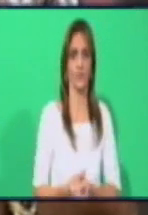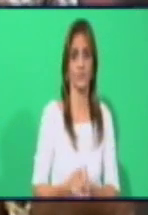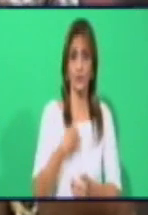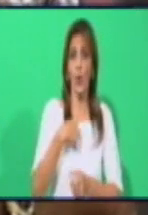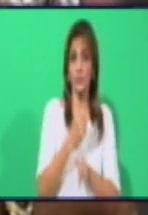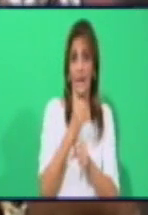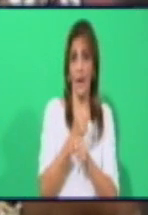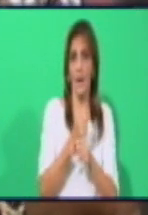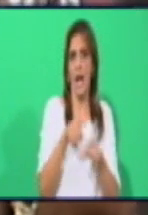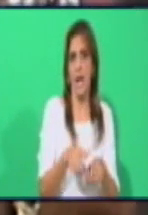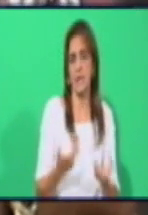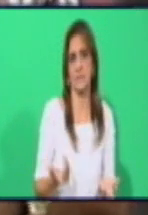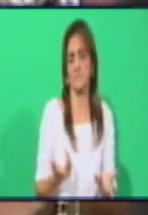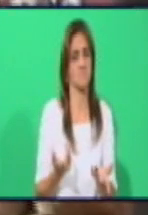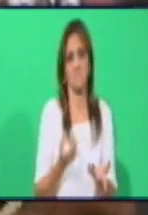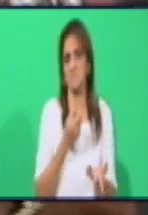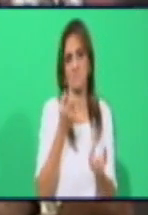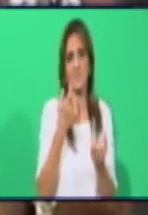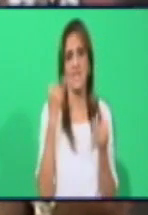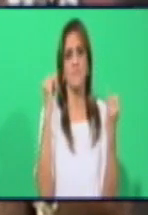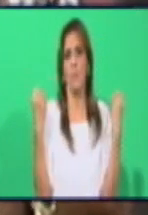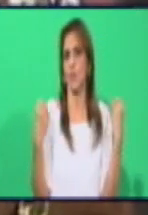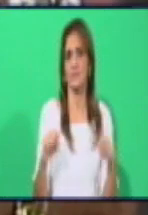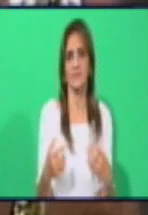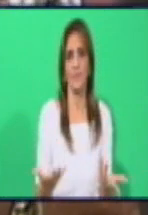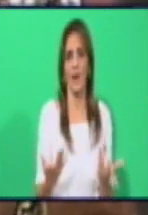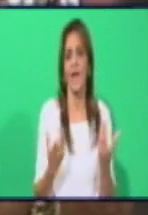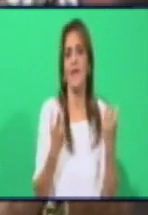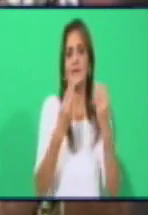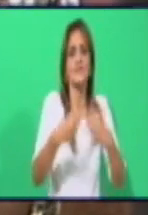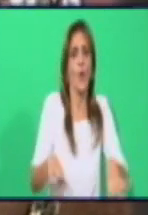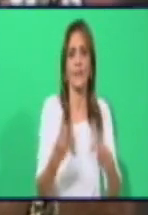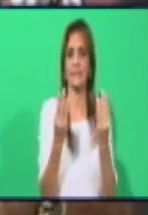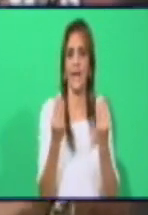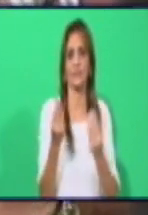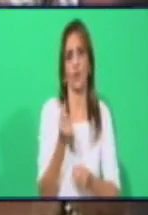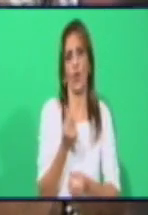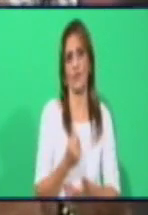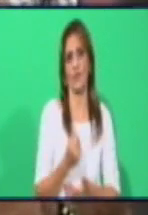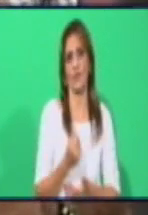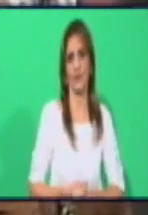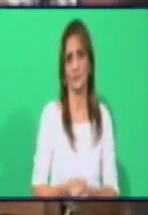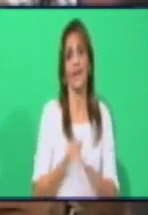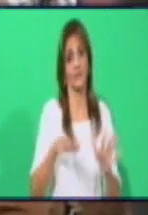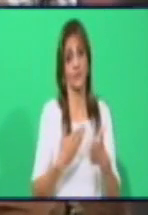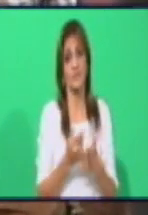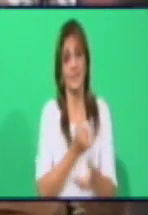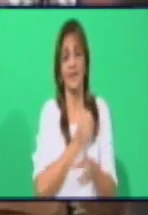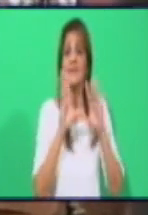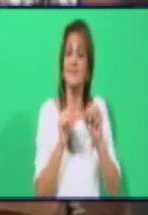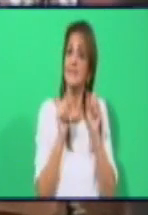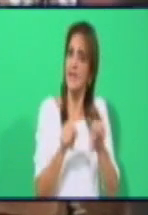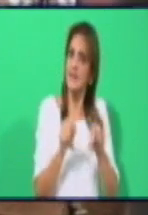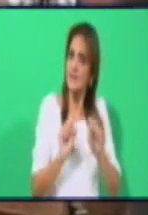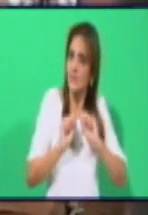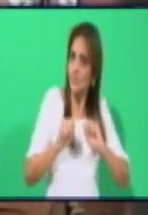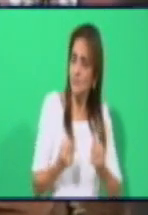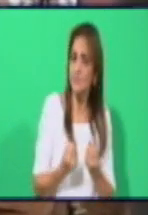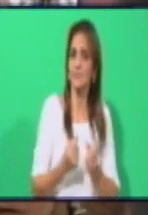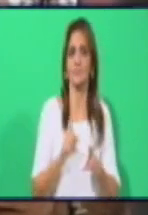no conozco, oye, para que usted le sobre tanto dinero que no sea robar al pueblo. Entonces, en eso hay que apretar la mano porque realmente